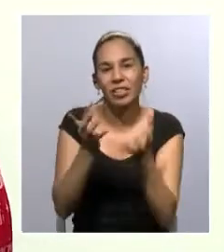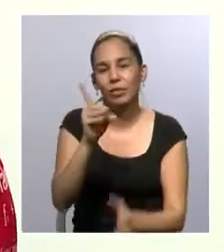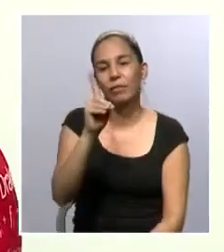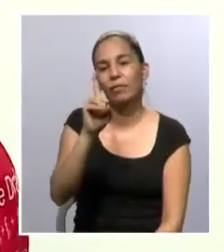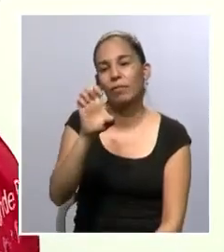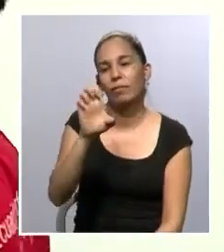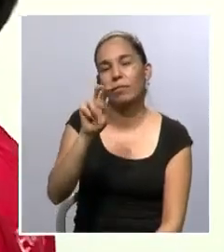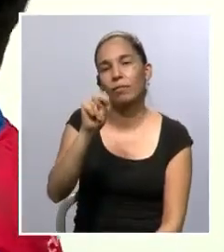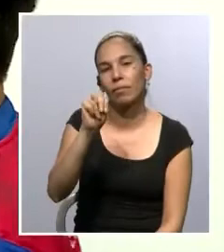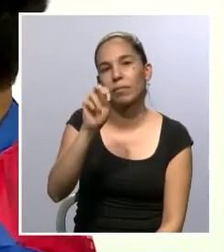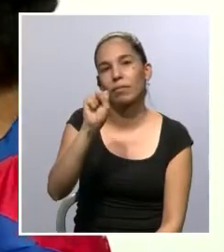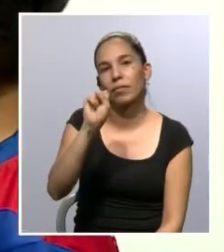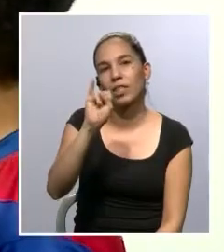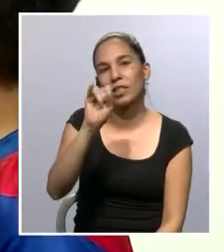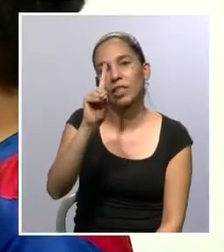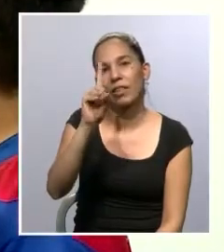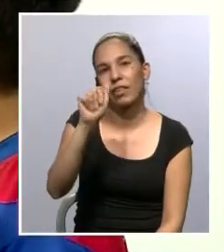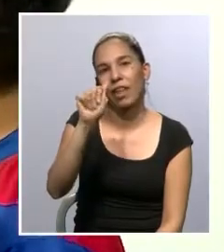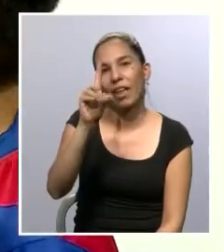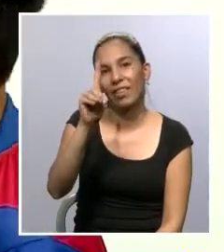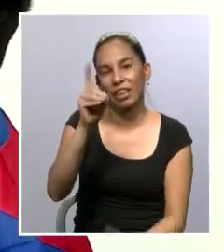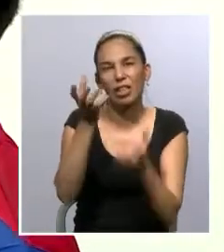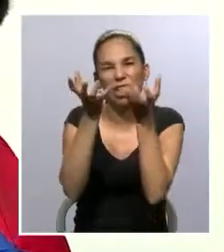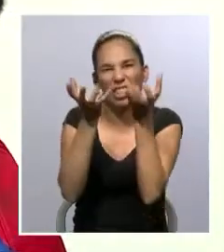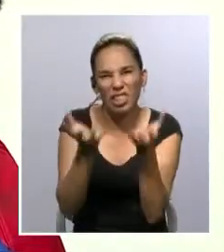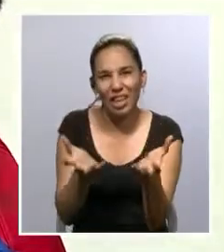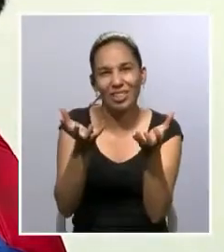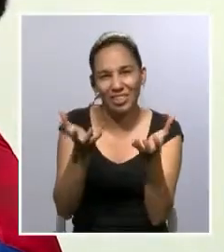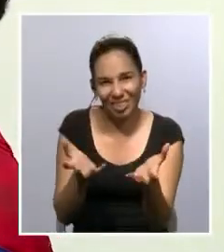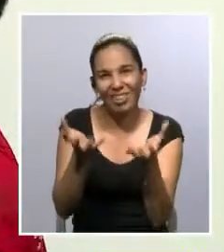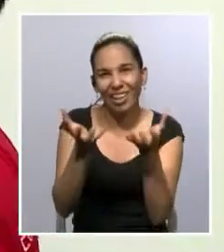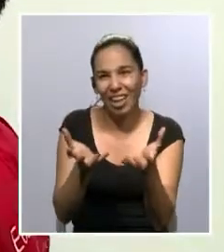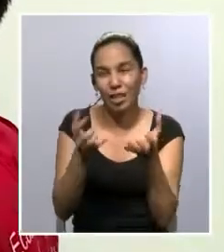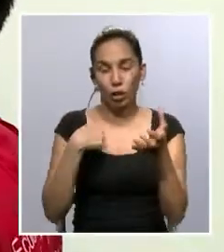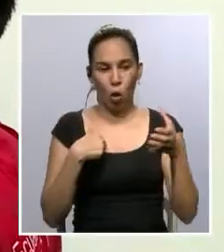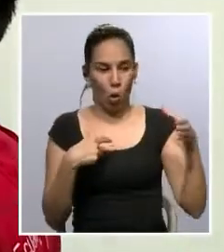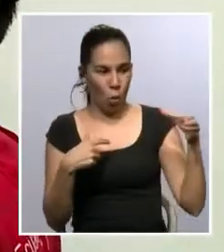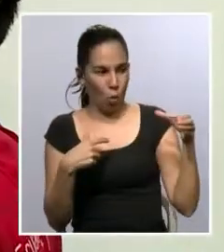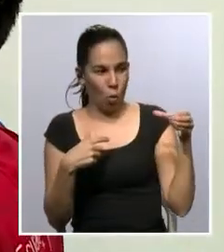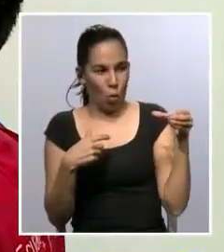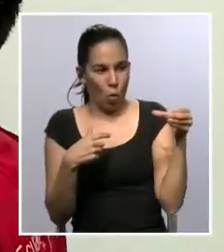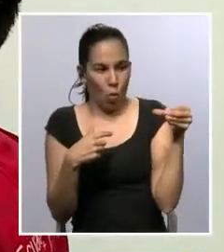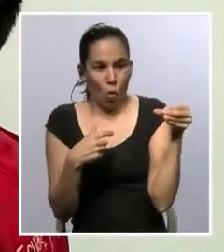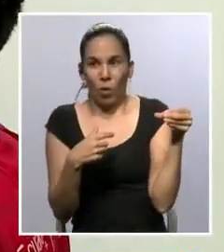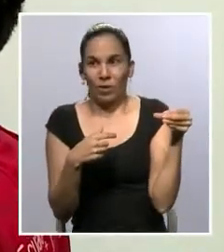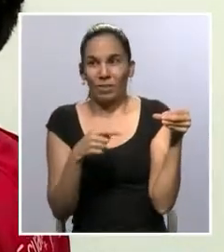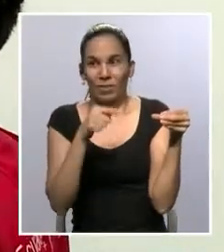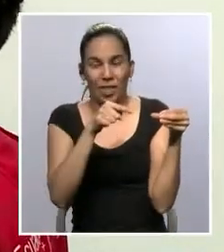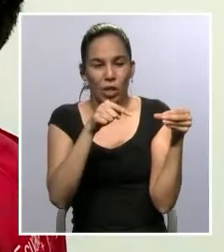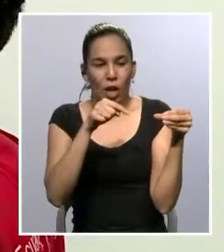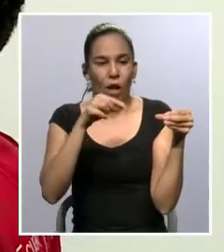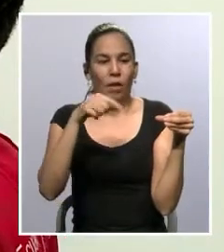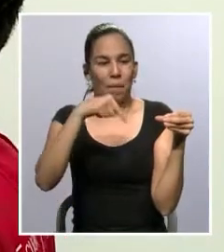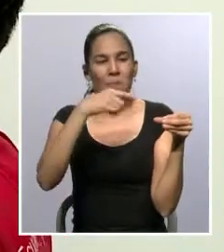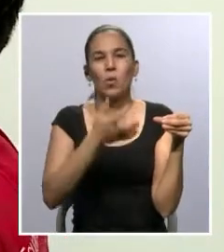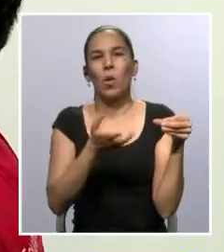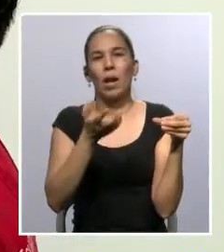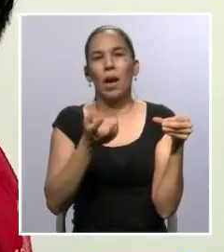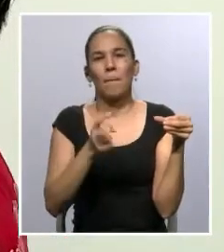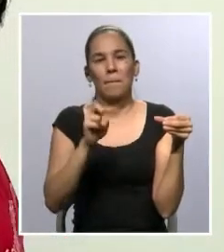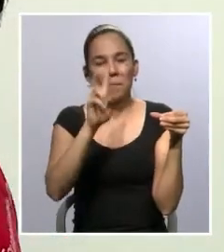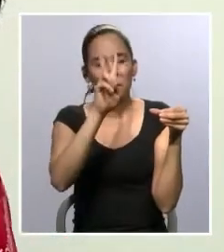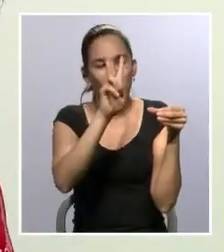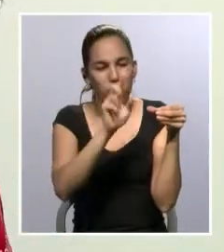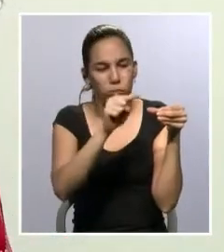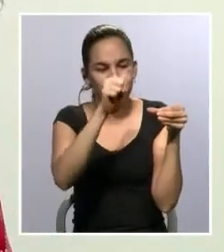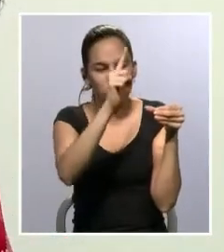la masa entre el volumen. Cuando presiono, estoy haciendo que el volumen disminuya. Por lo